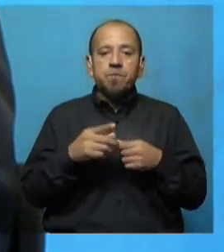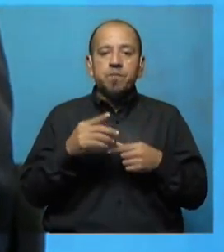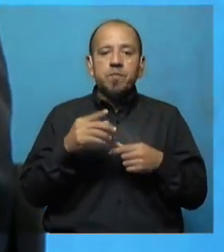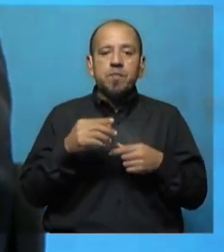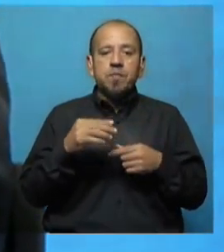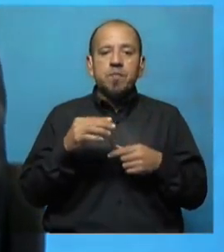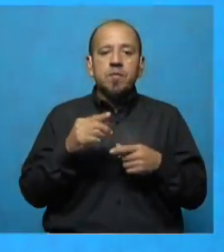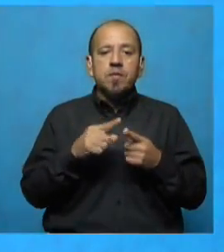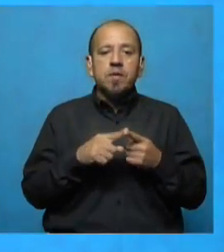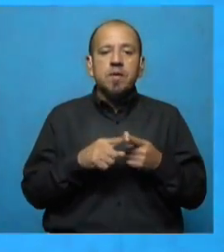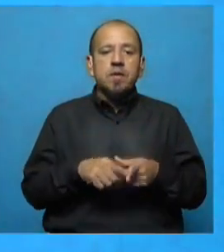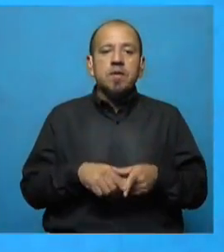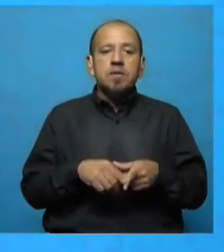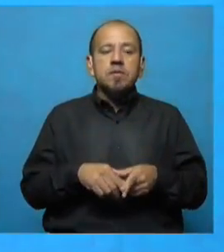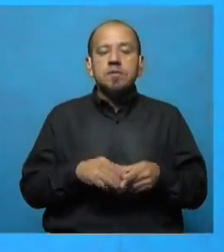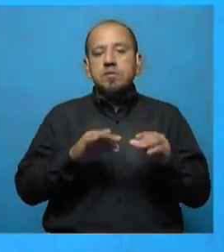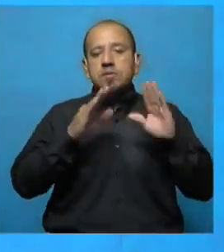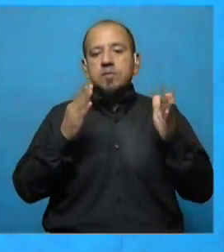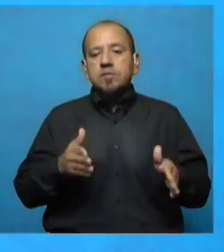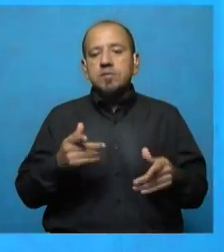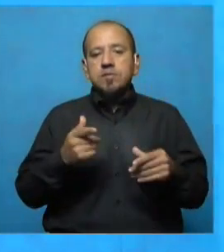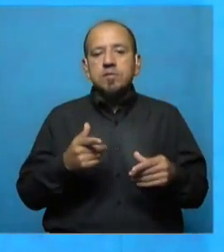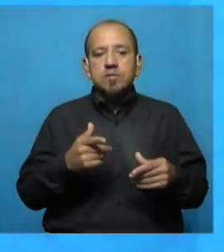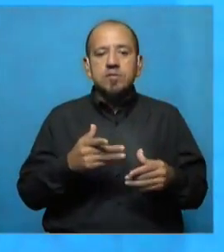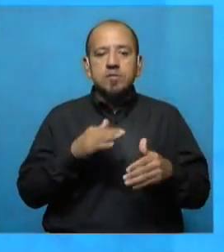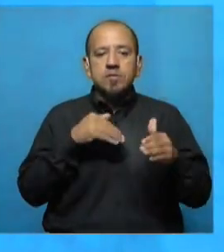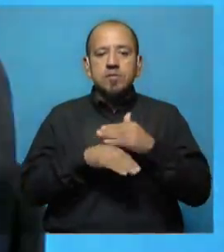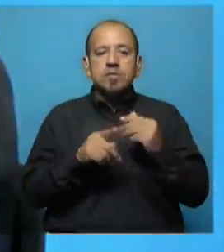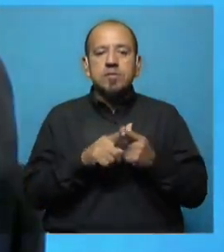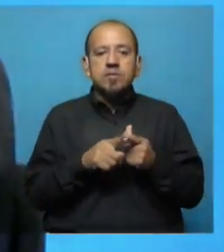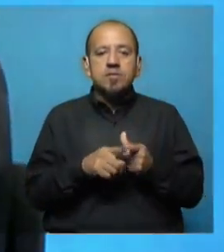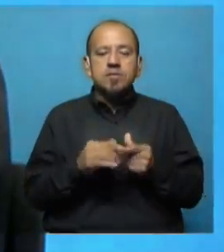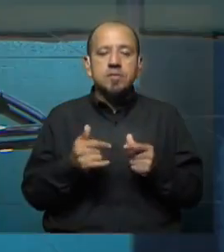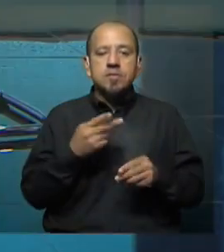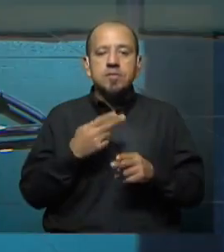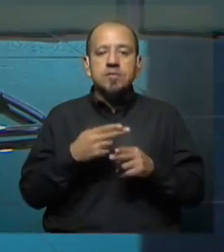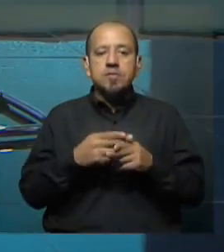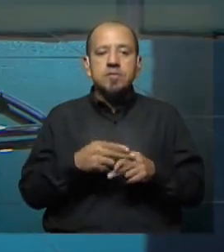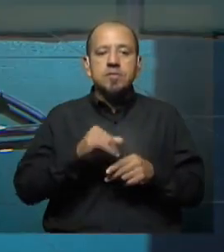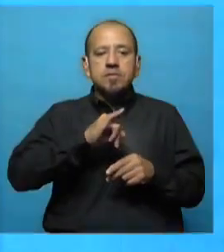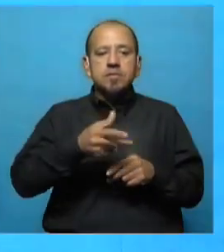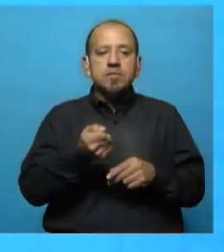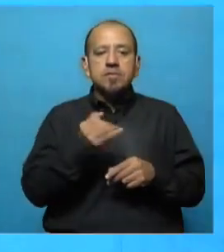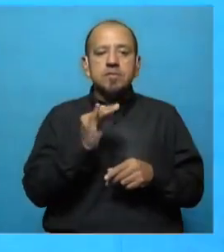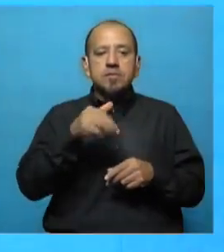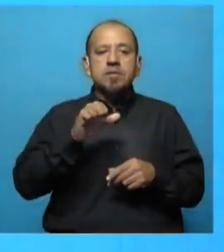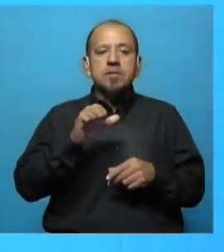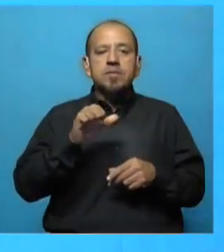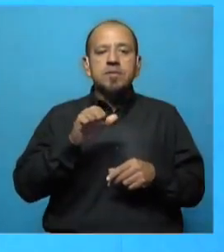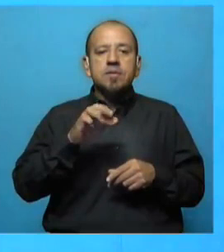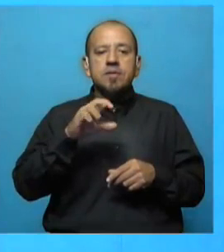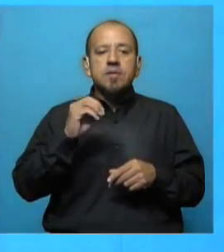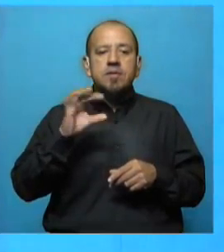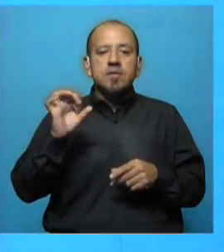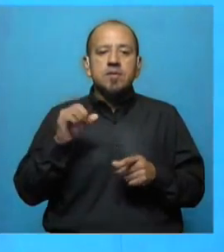no este sí los muñecos igual los guardamos porque nos encariñamos tenía nombre sí teníamos varios Este que los muñecos